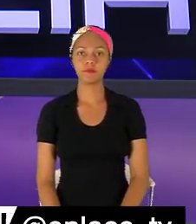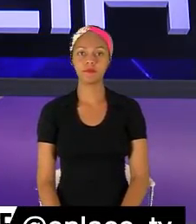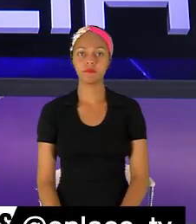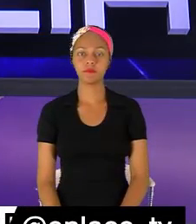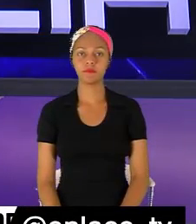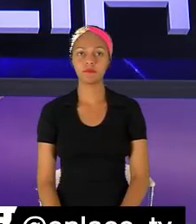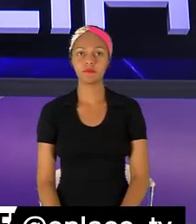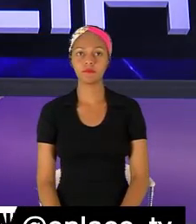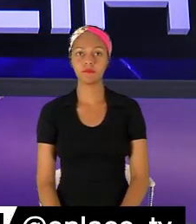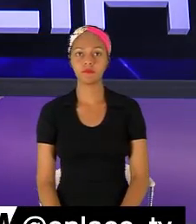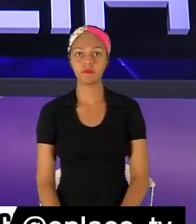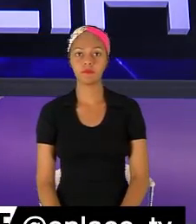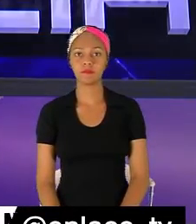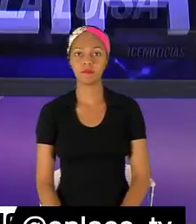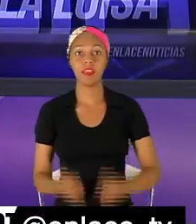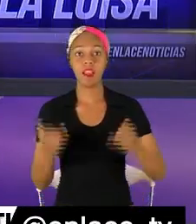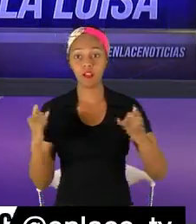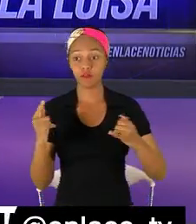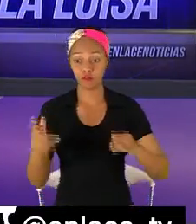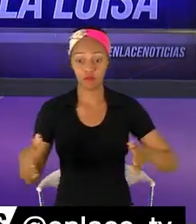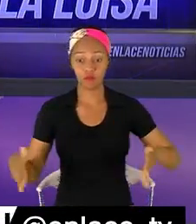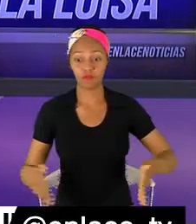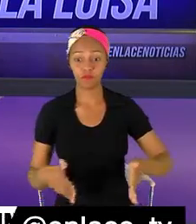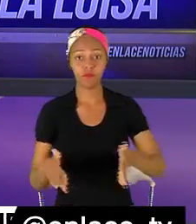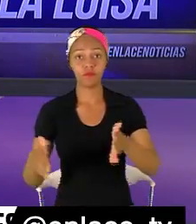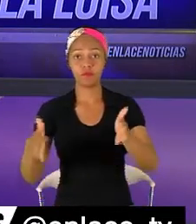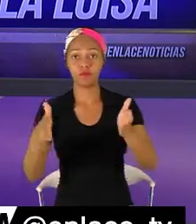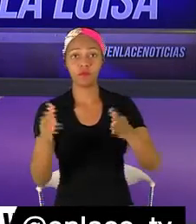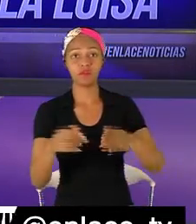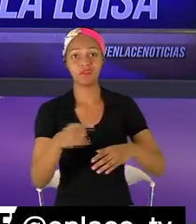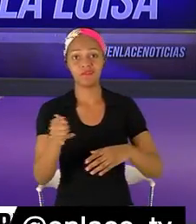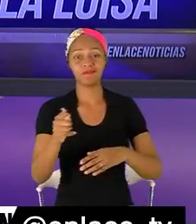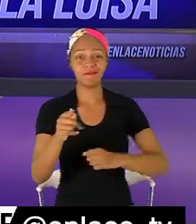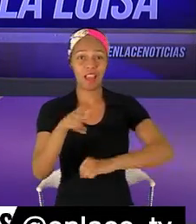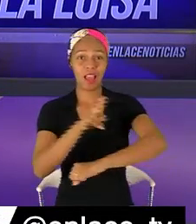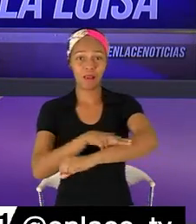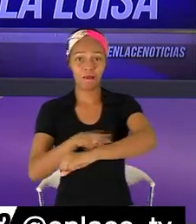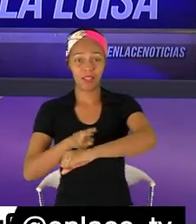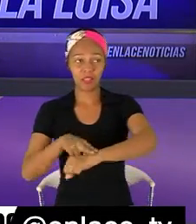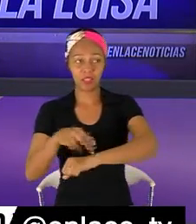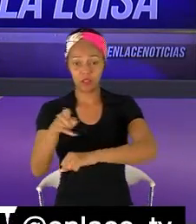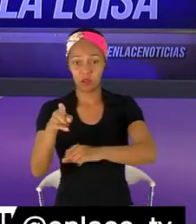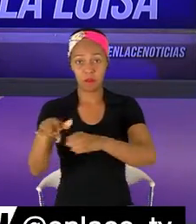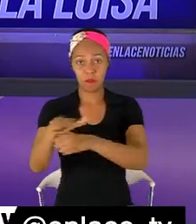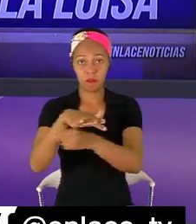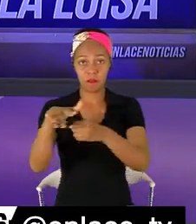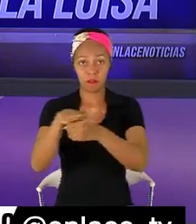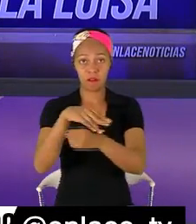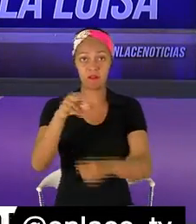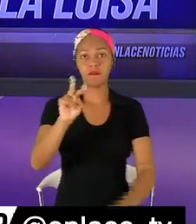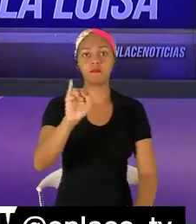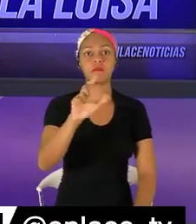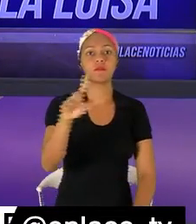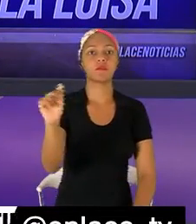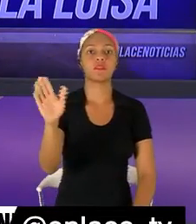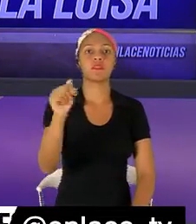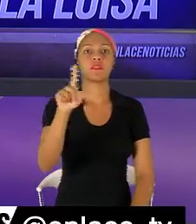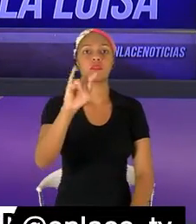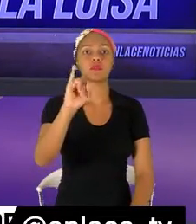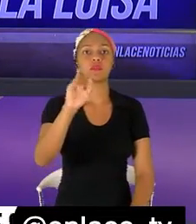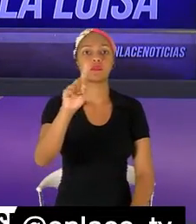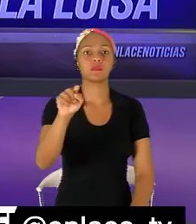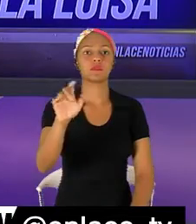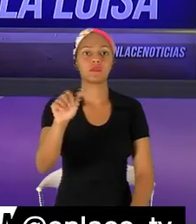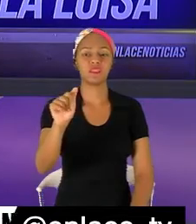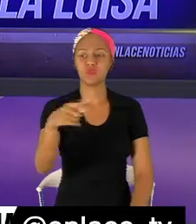basurero se ha convertido la vía que conduce al balneario Las Parrillas en el sector del barrio Villa Luisa, frente a la empresa Aguas de Barranca Bermeja.